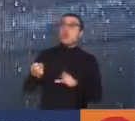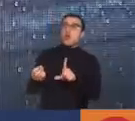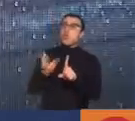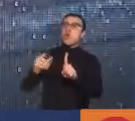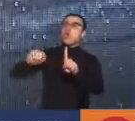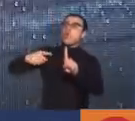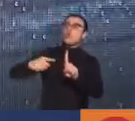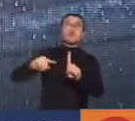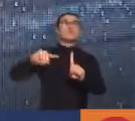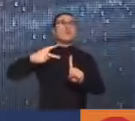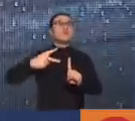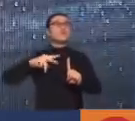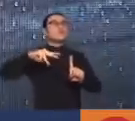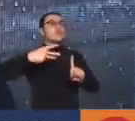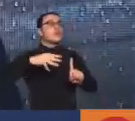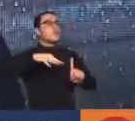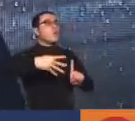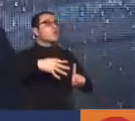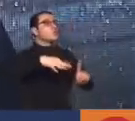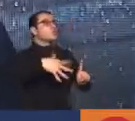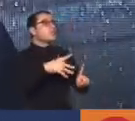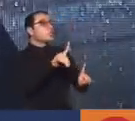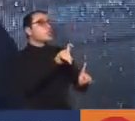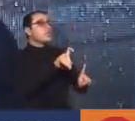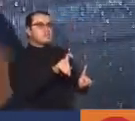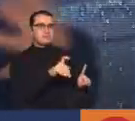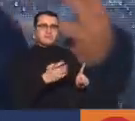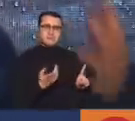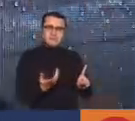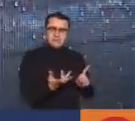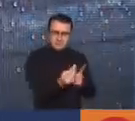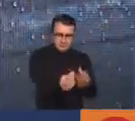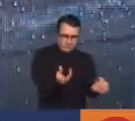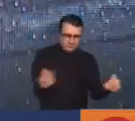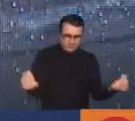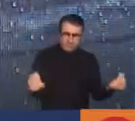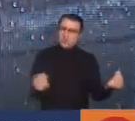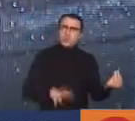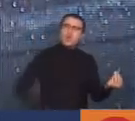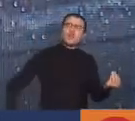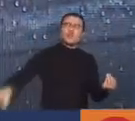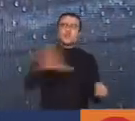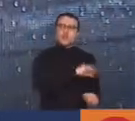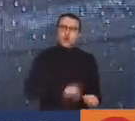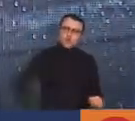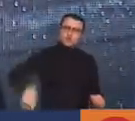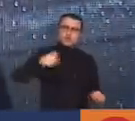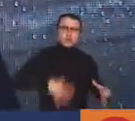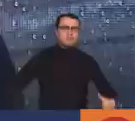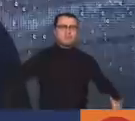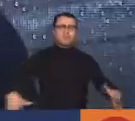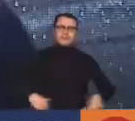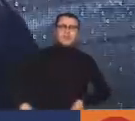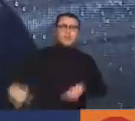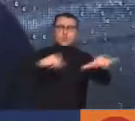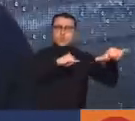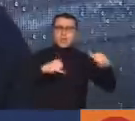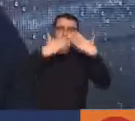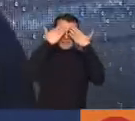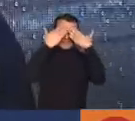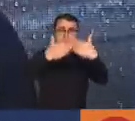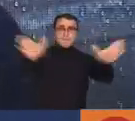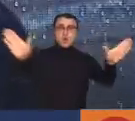2 es este, y el estrato 6 es este, cuando toda esta sociedad debería ser una sociedad democrática,